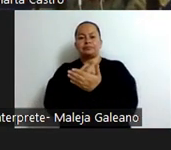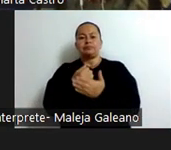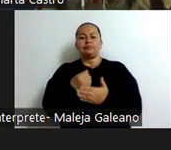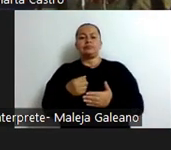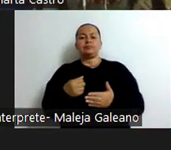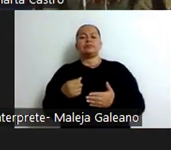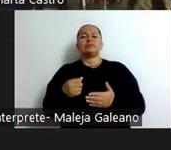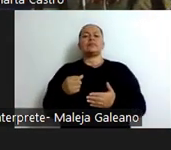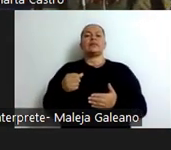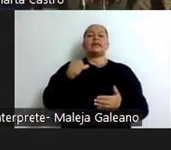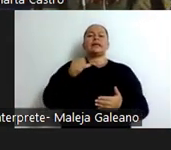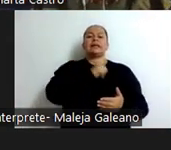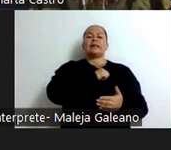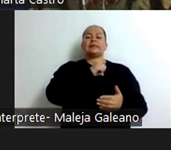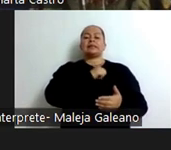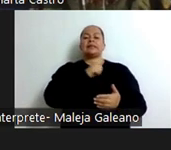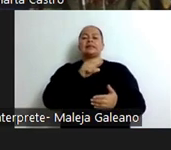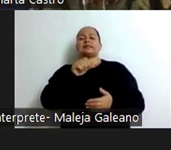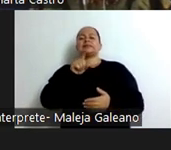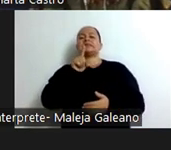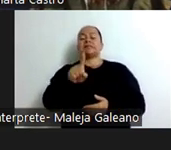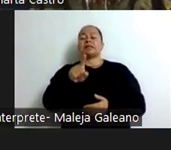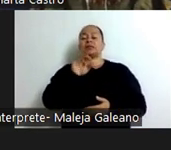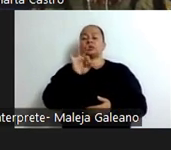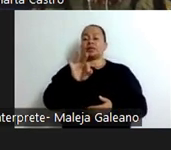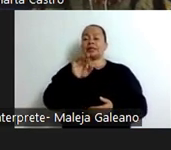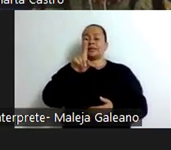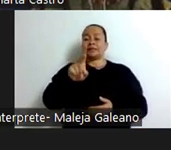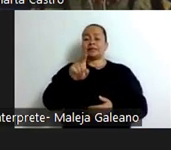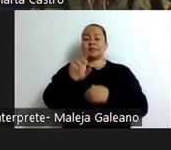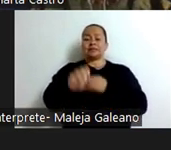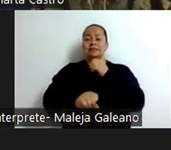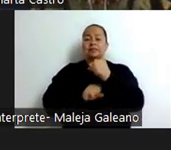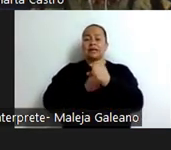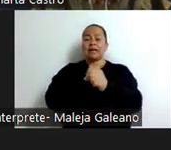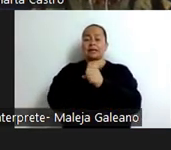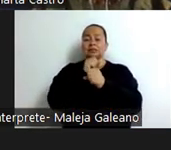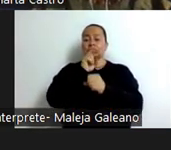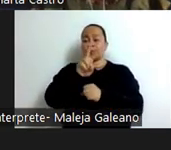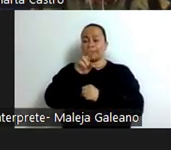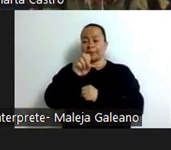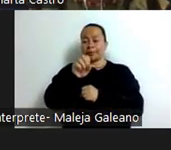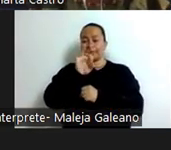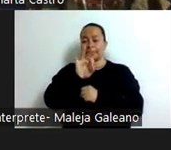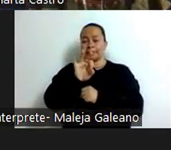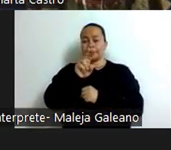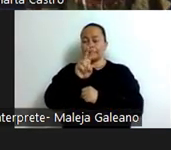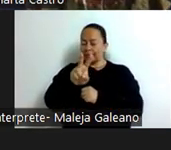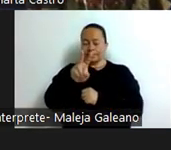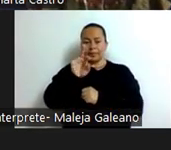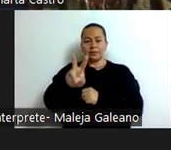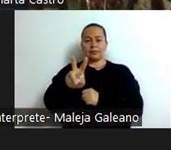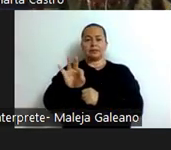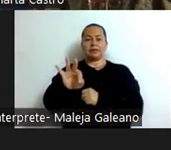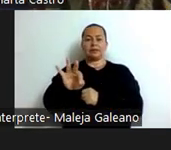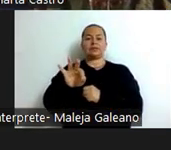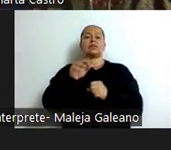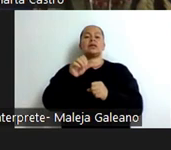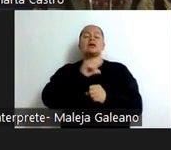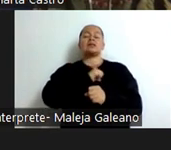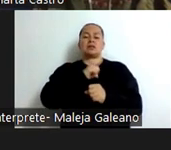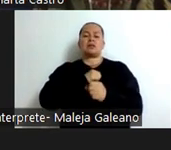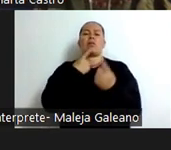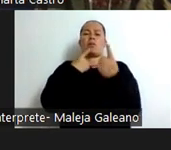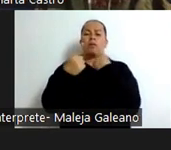t136 del 2023 también nos habló de los impactos que tiene el cuidado eh